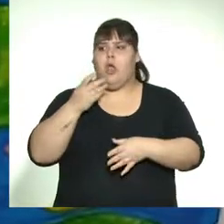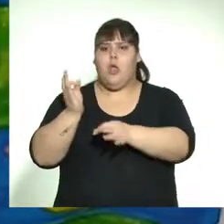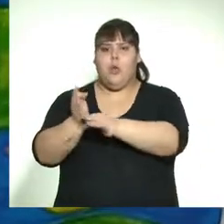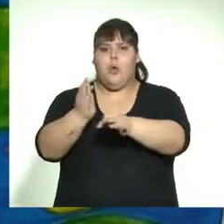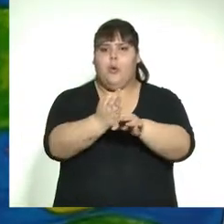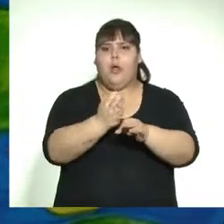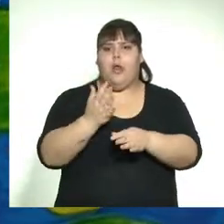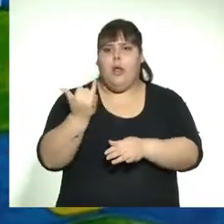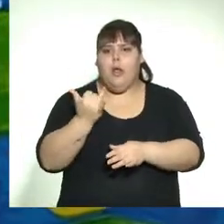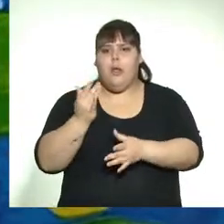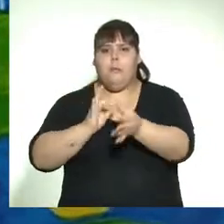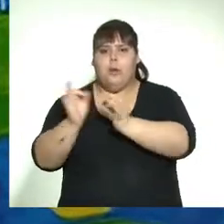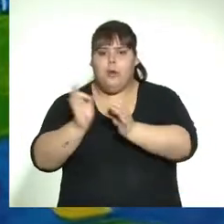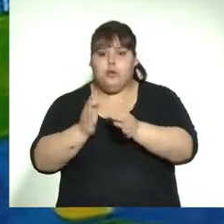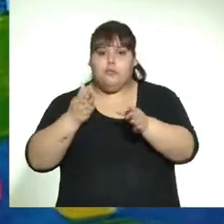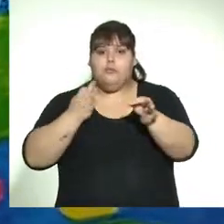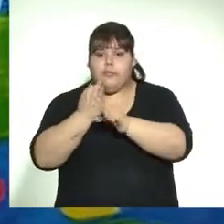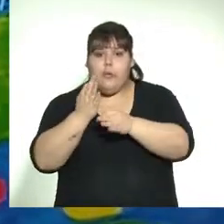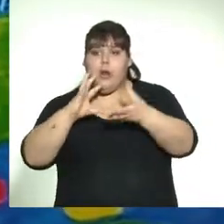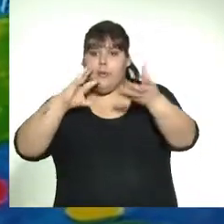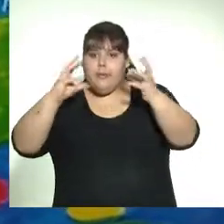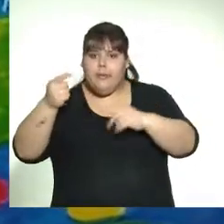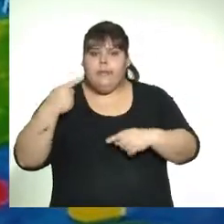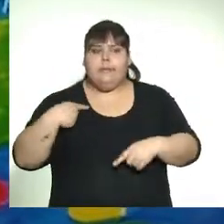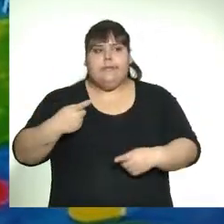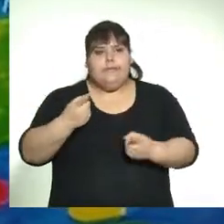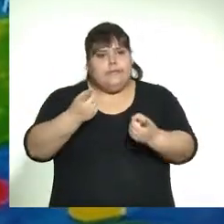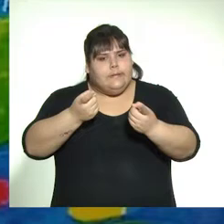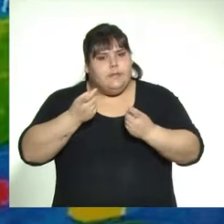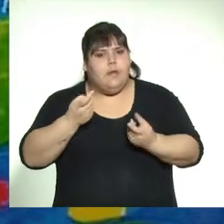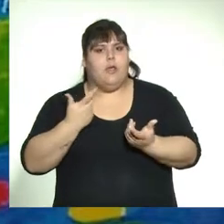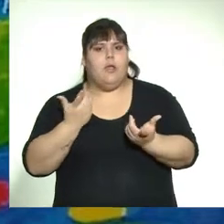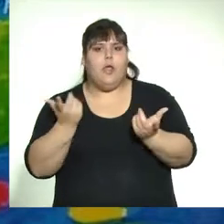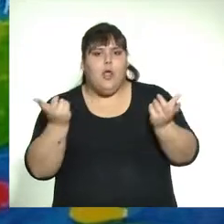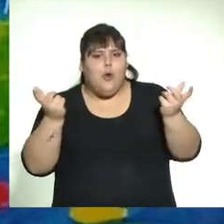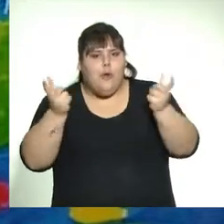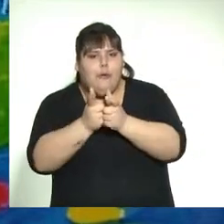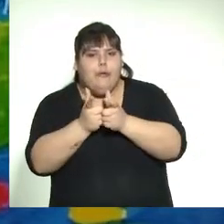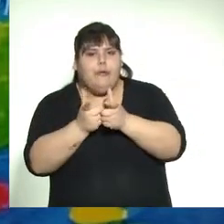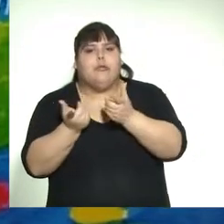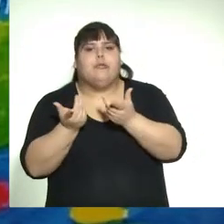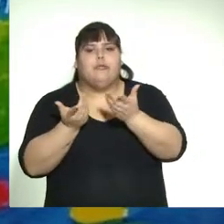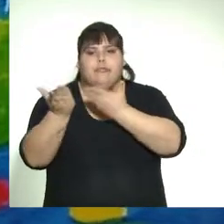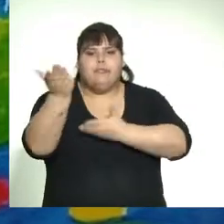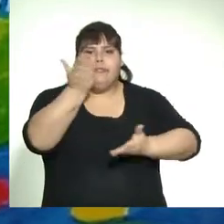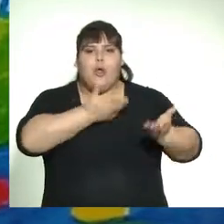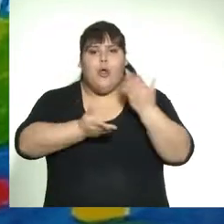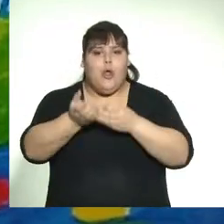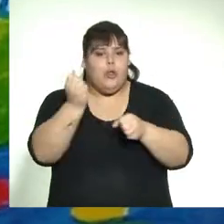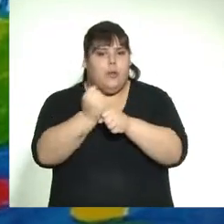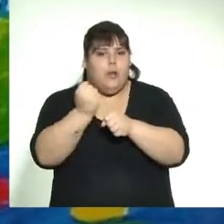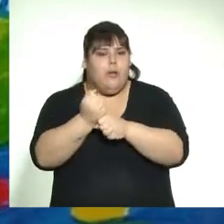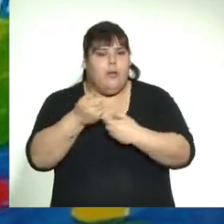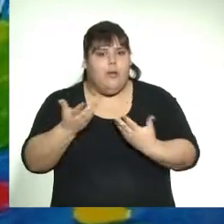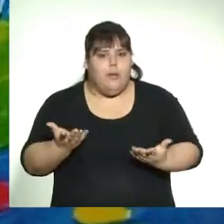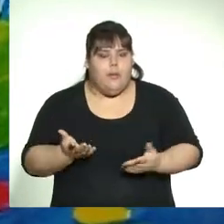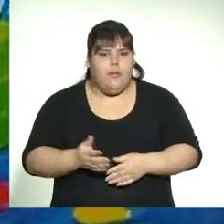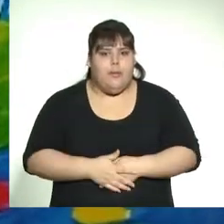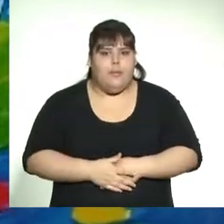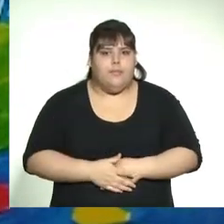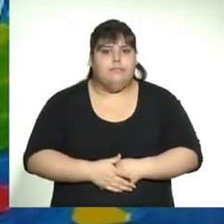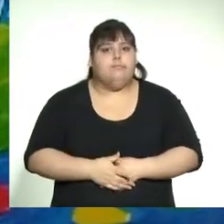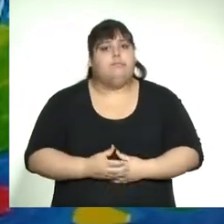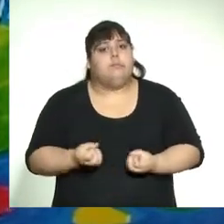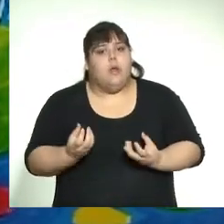muchas escuelas que tenían proyectos de educación ambiental y crecía esa necesidad de encontrarnos y de socializar tantas producciones